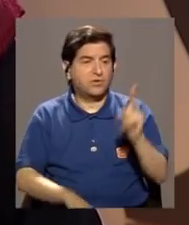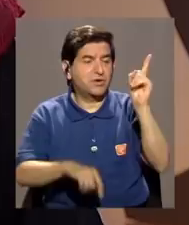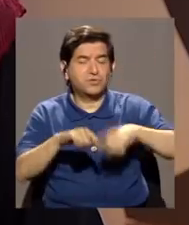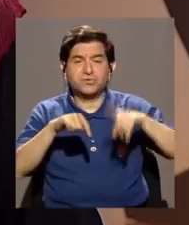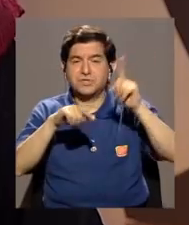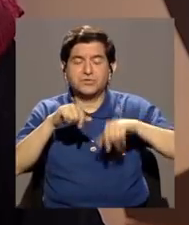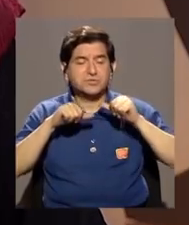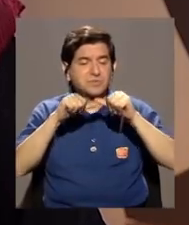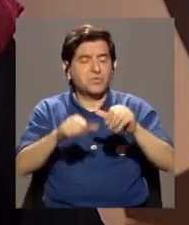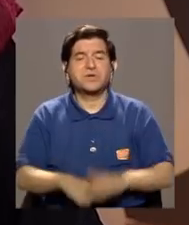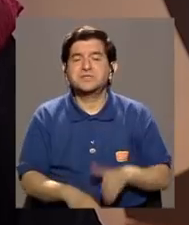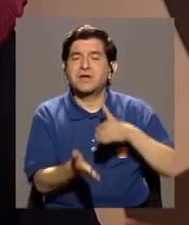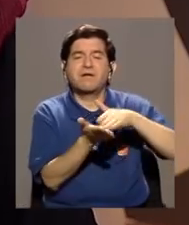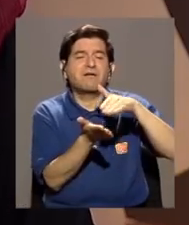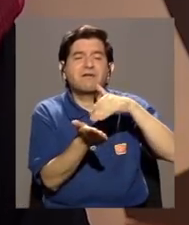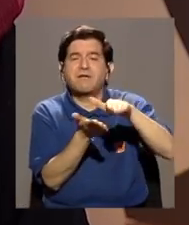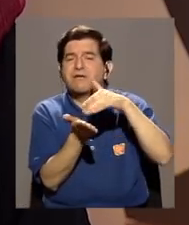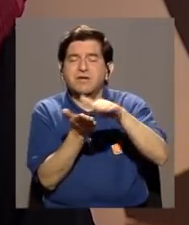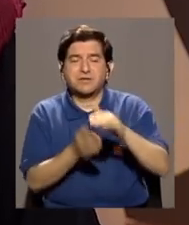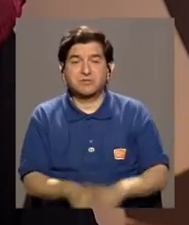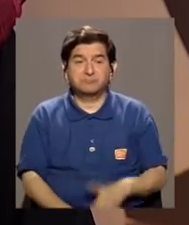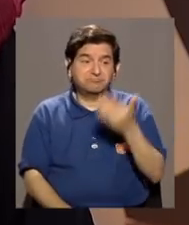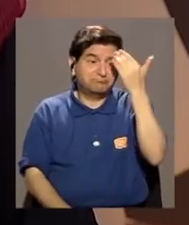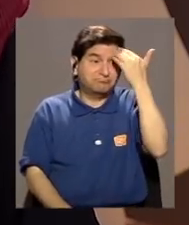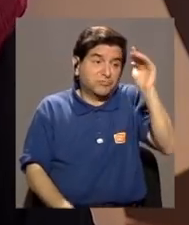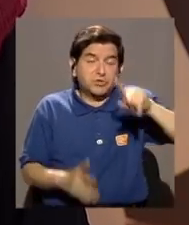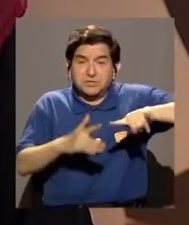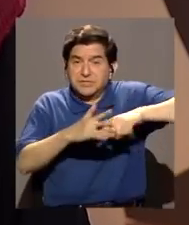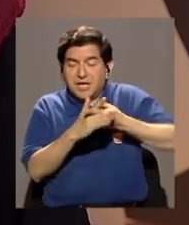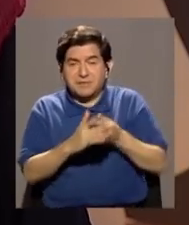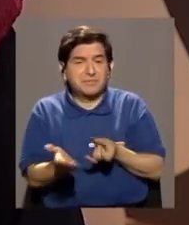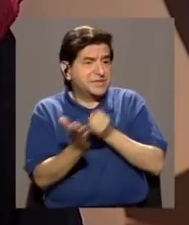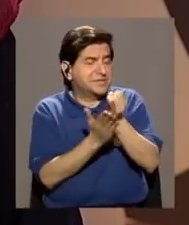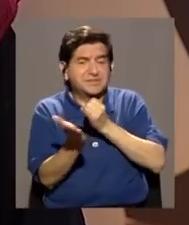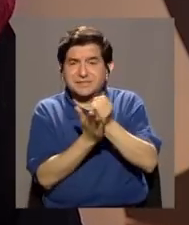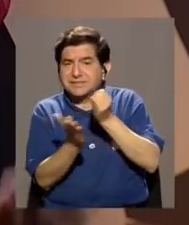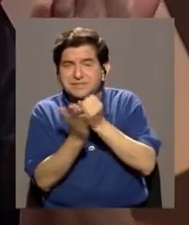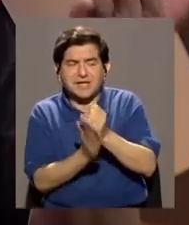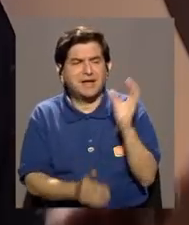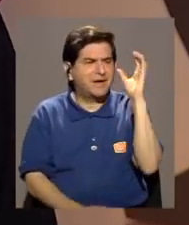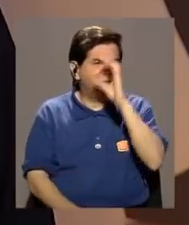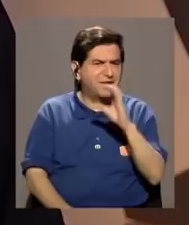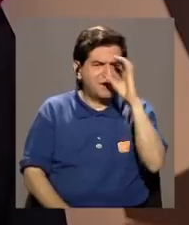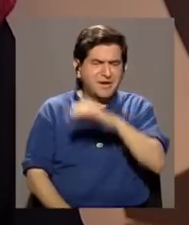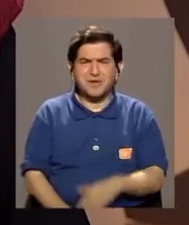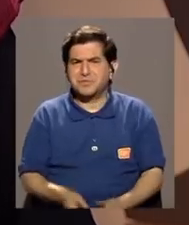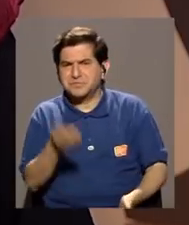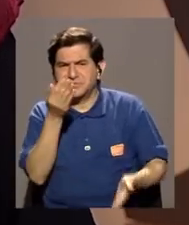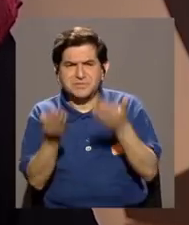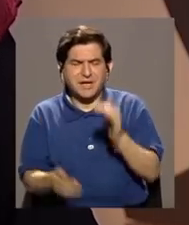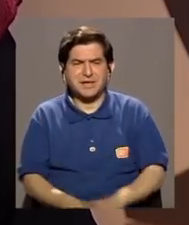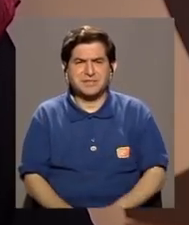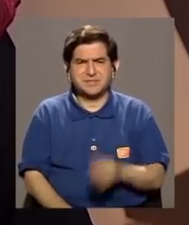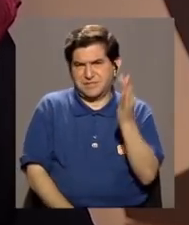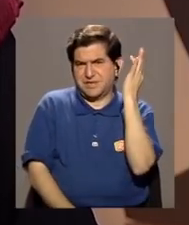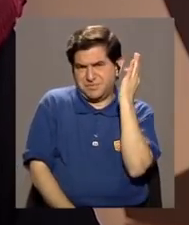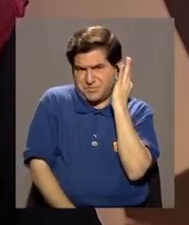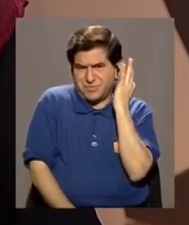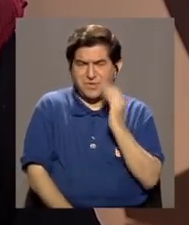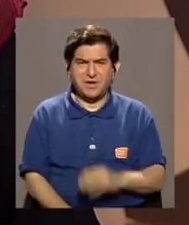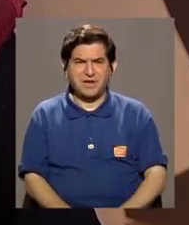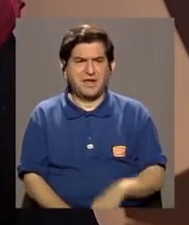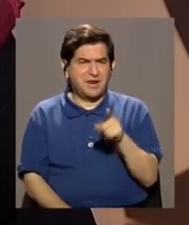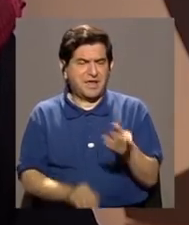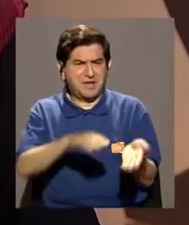no puedes seguir tanto excusas yo no sé si tenemos que comenzar a hacer una investigación para buscar un sondear cuántas son las mujeres